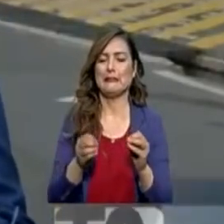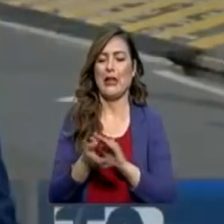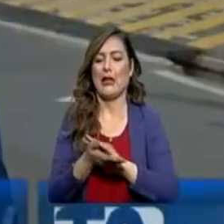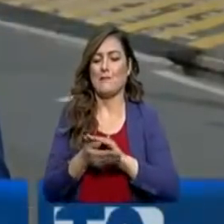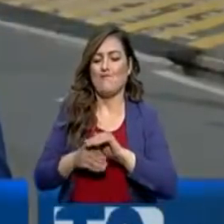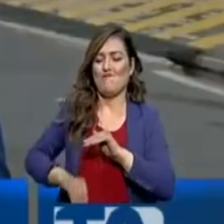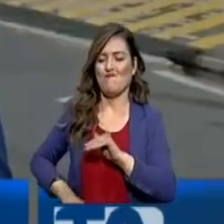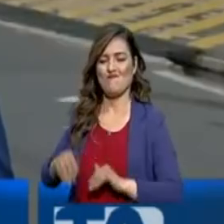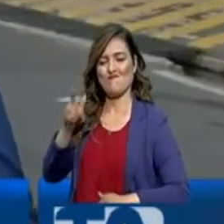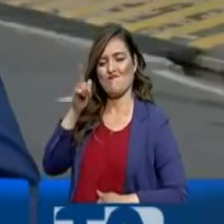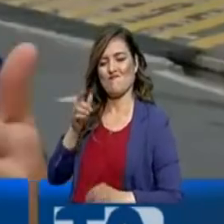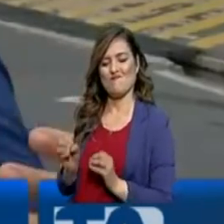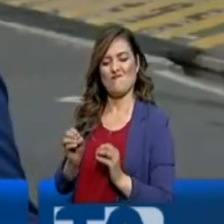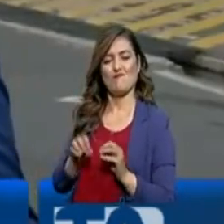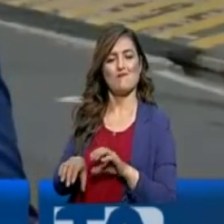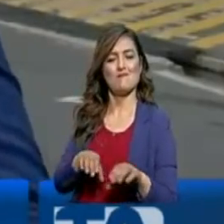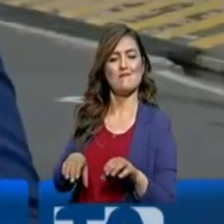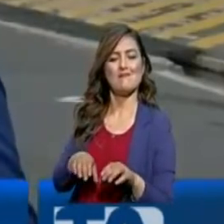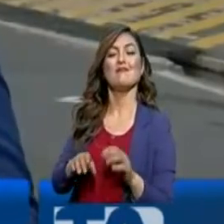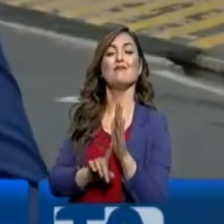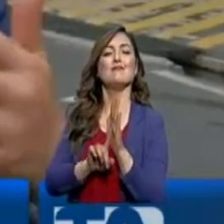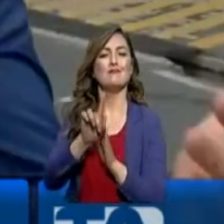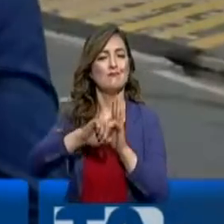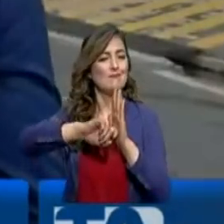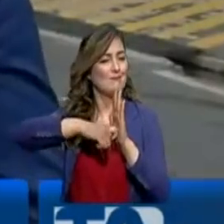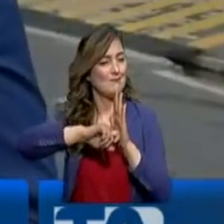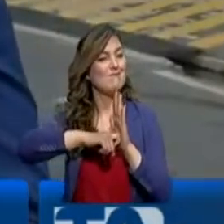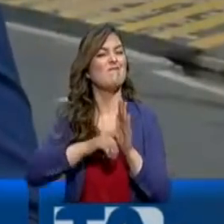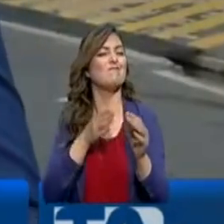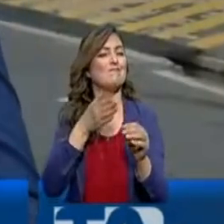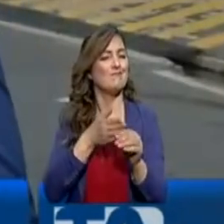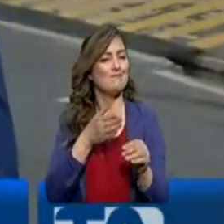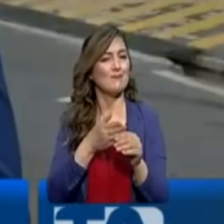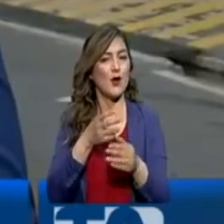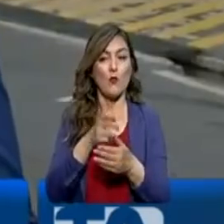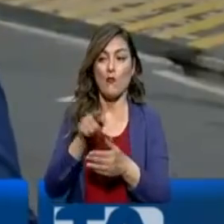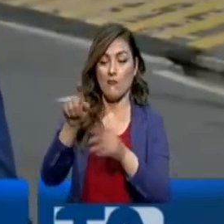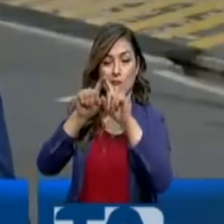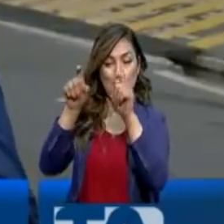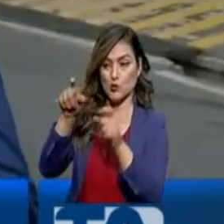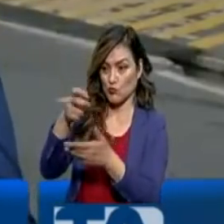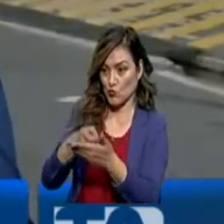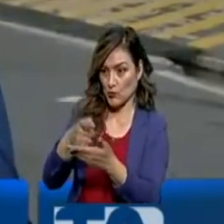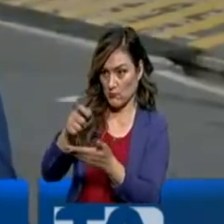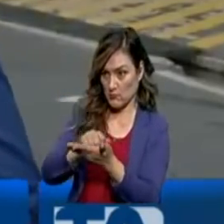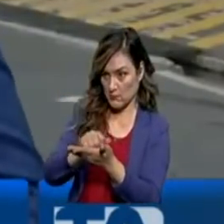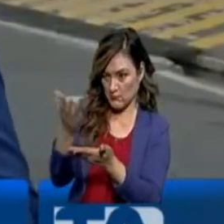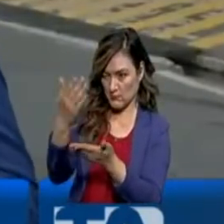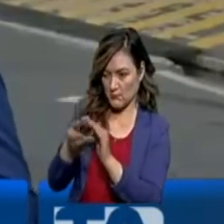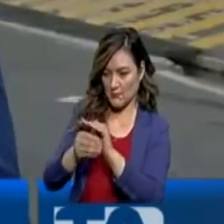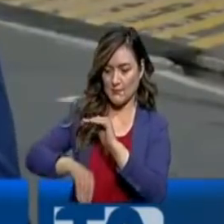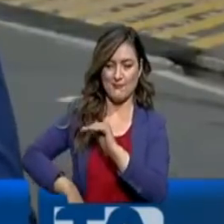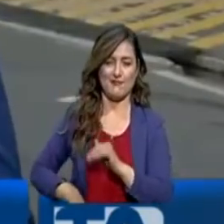organizada relacionadas a las actividades que se desarrollaban en la Contraloría con el fin de desvanecer glosas, por lo que esta sería una